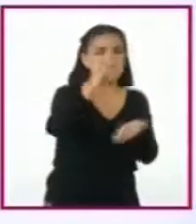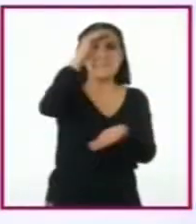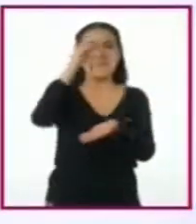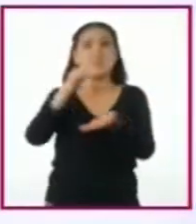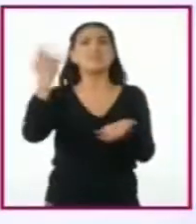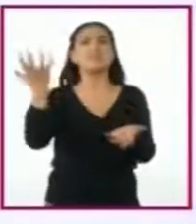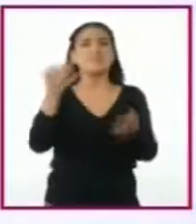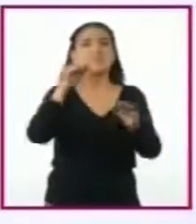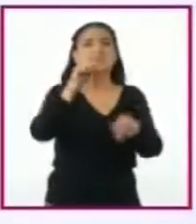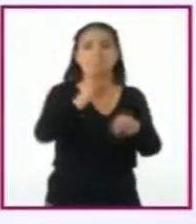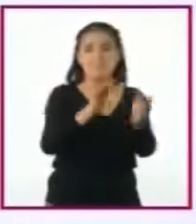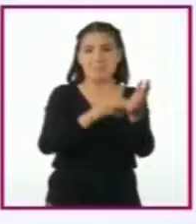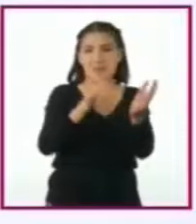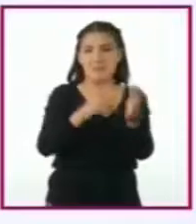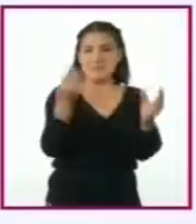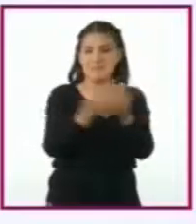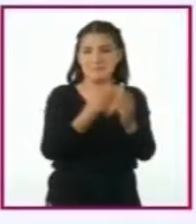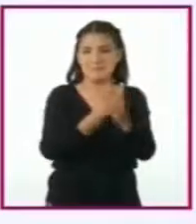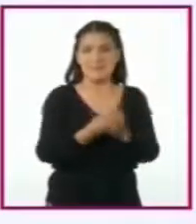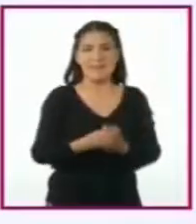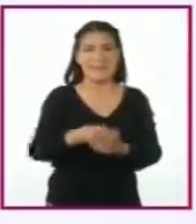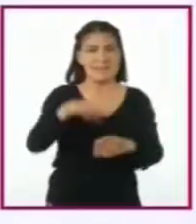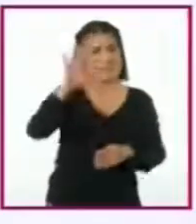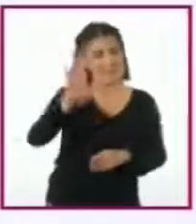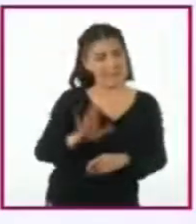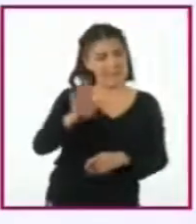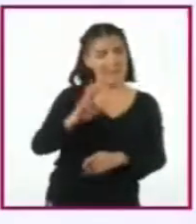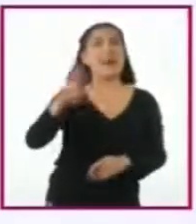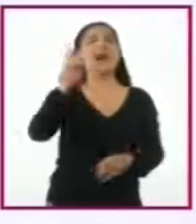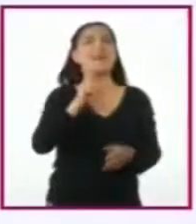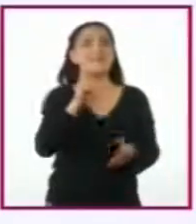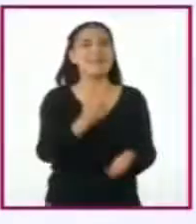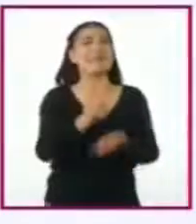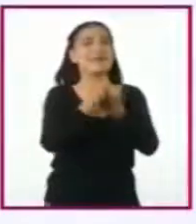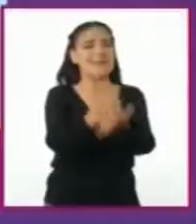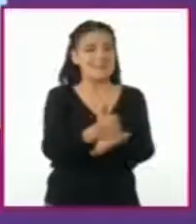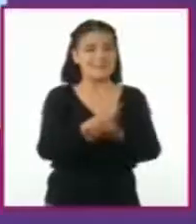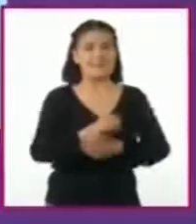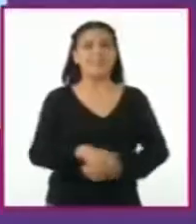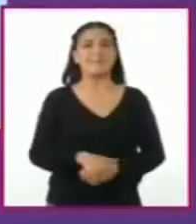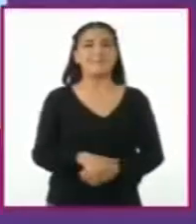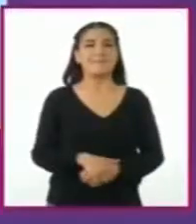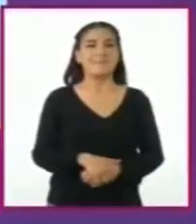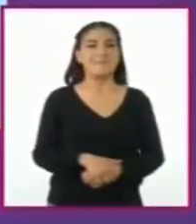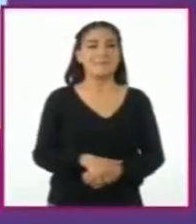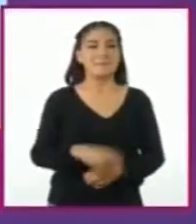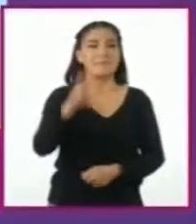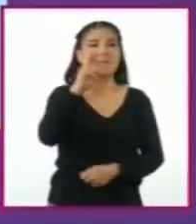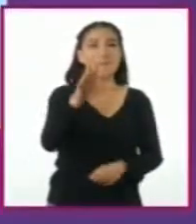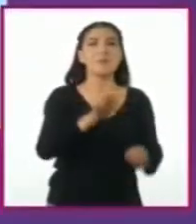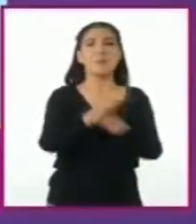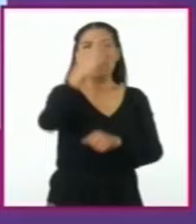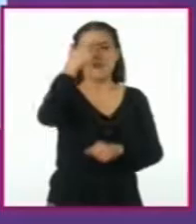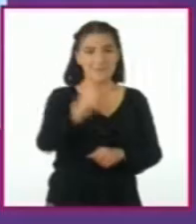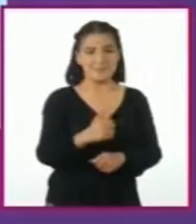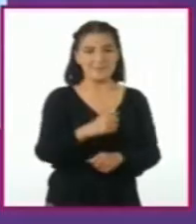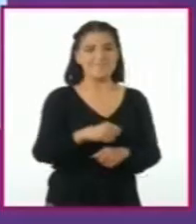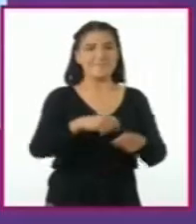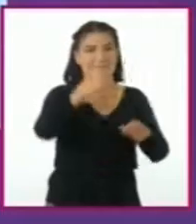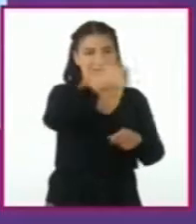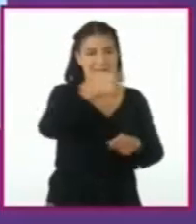papel? ¿Serán semejantes? Ayudemos a Samuel una vez más. Veamos las razones de cada uno de los